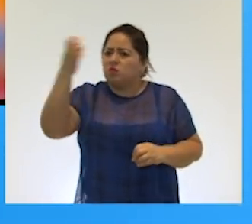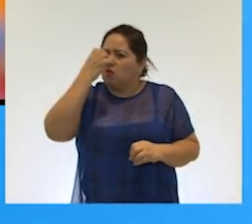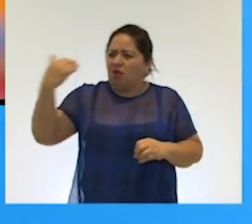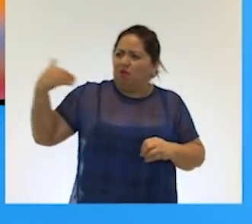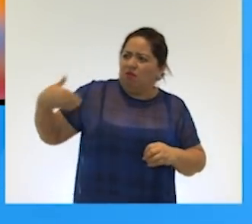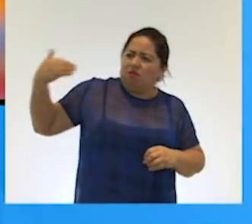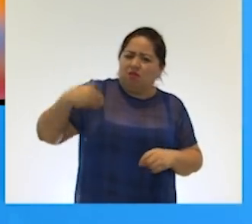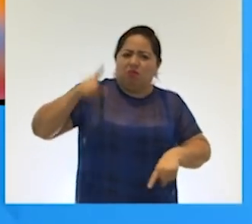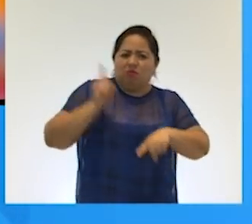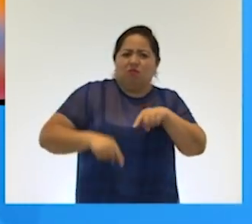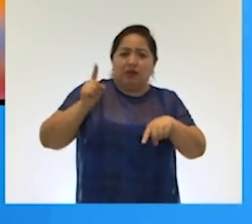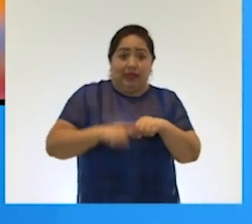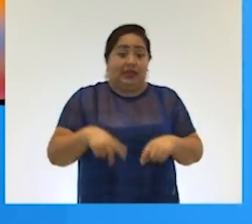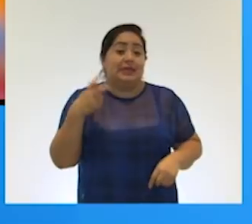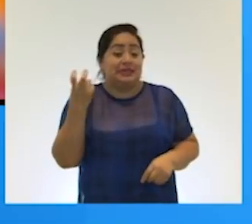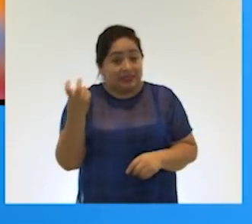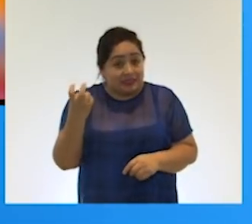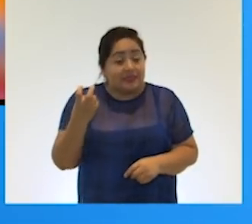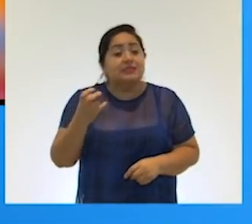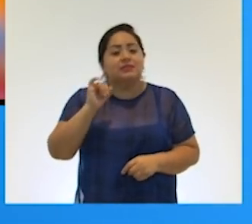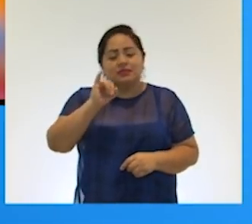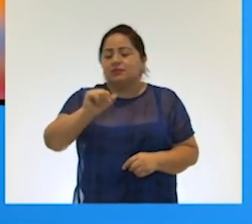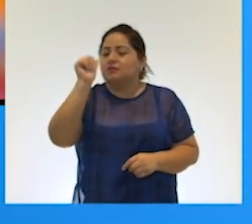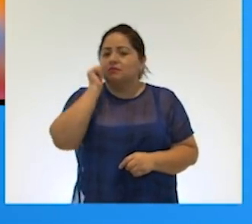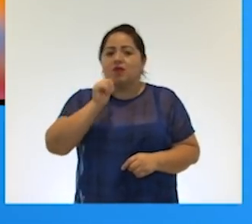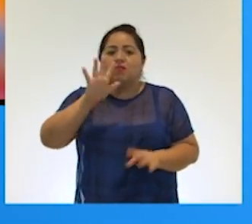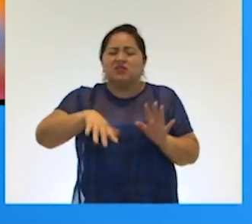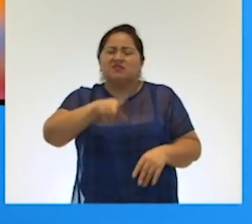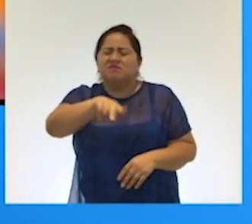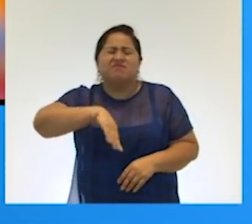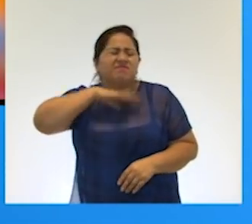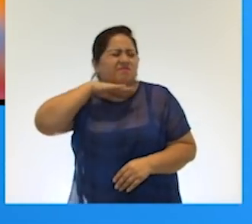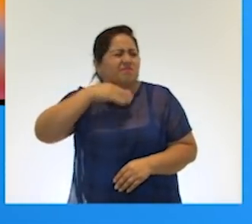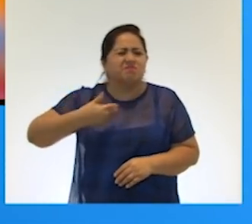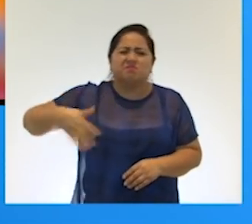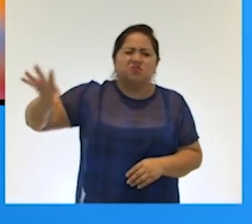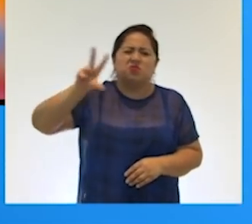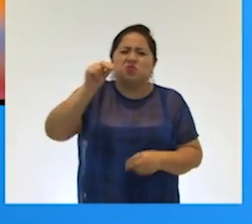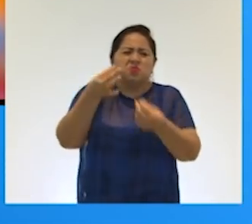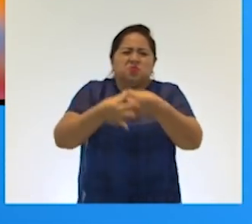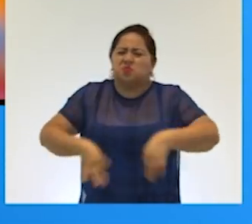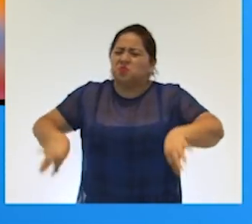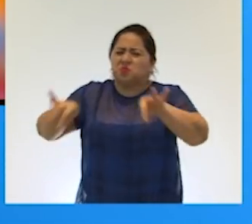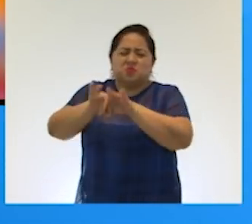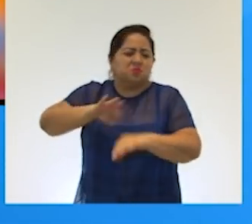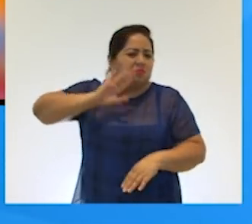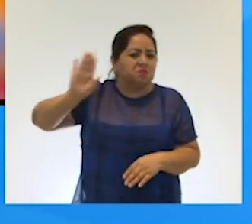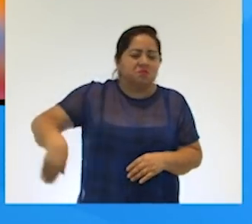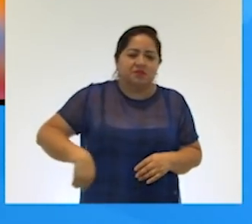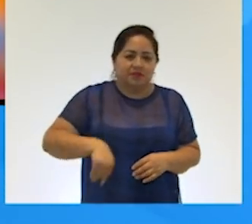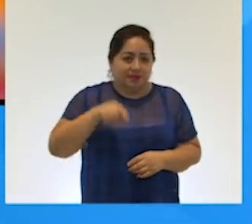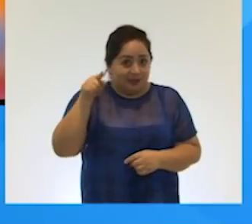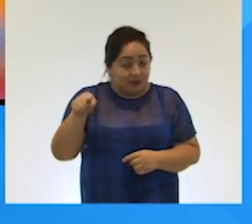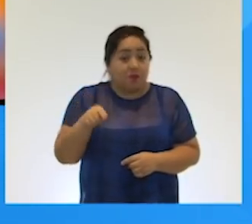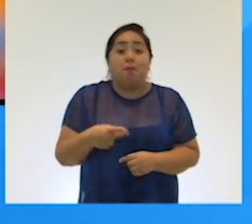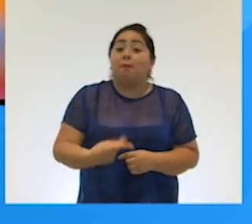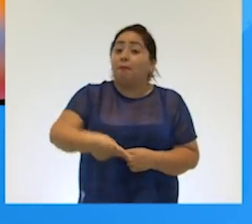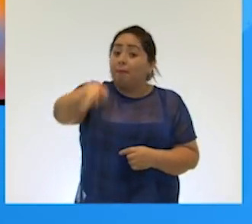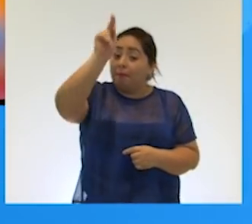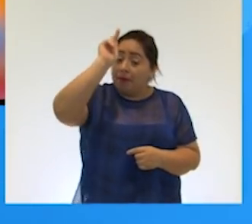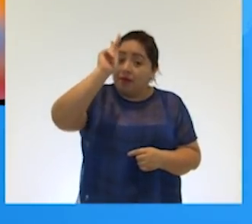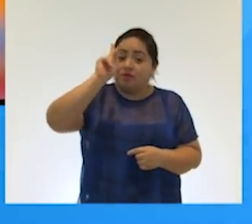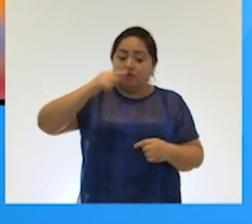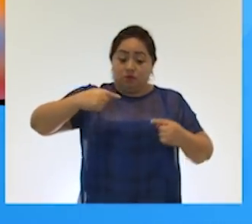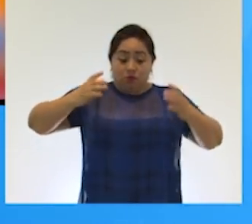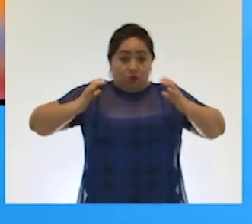escuela. Esas situaciones podemos pasarlas por alto, o no darles la importancia que se merecen. Pero